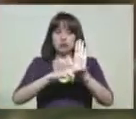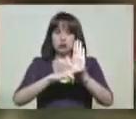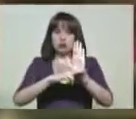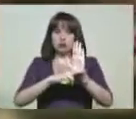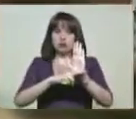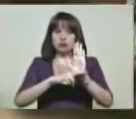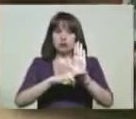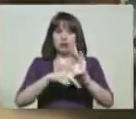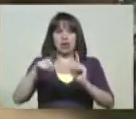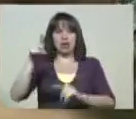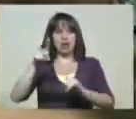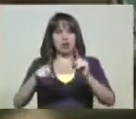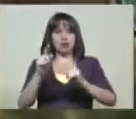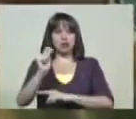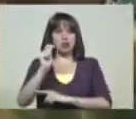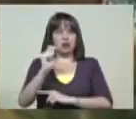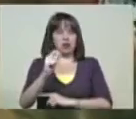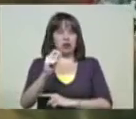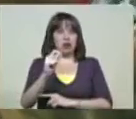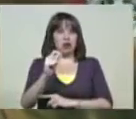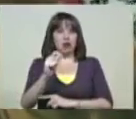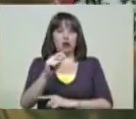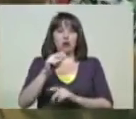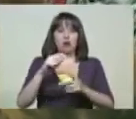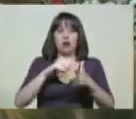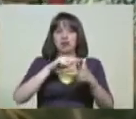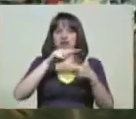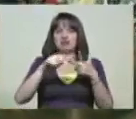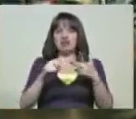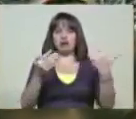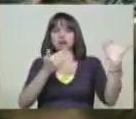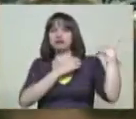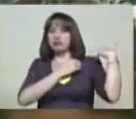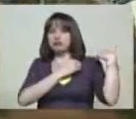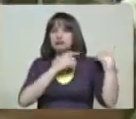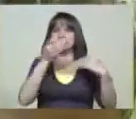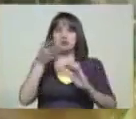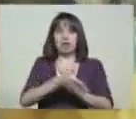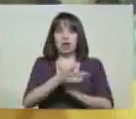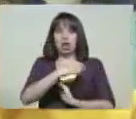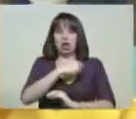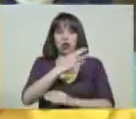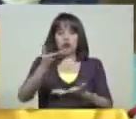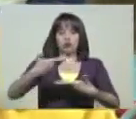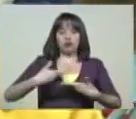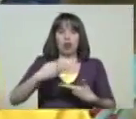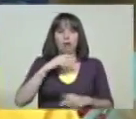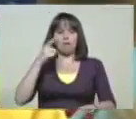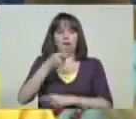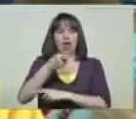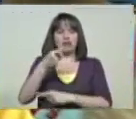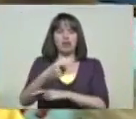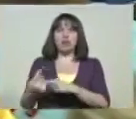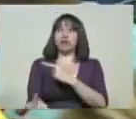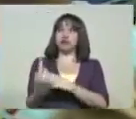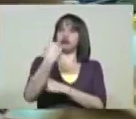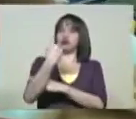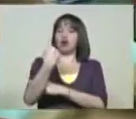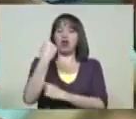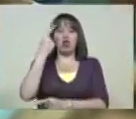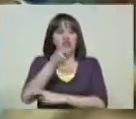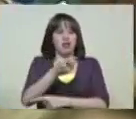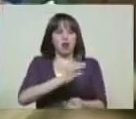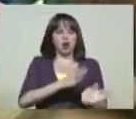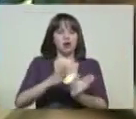segunda tarea y una tercera tarea yo tengo el mandato de ustedes de organizar el